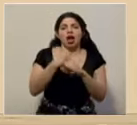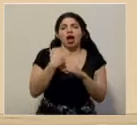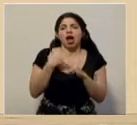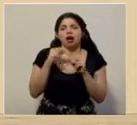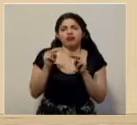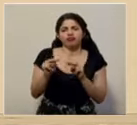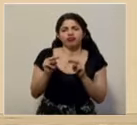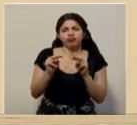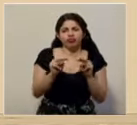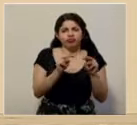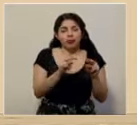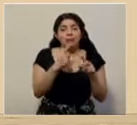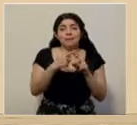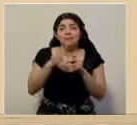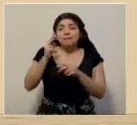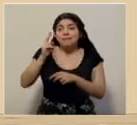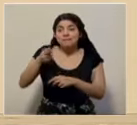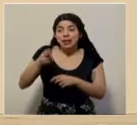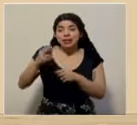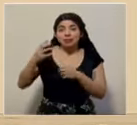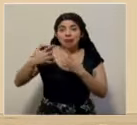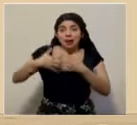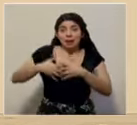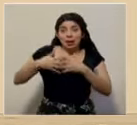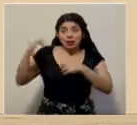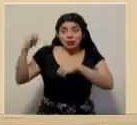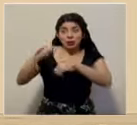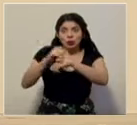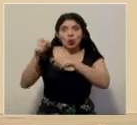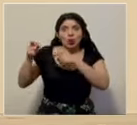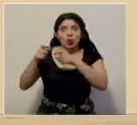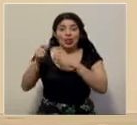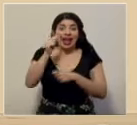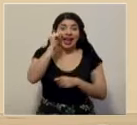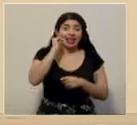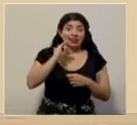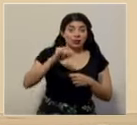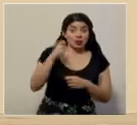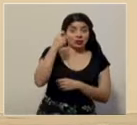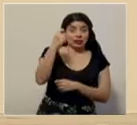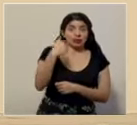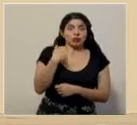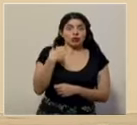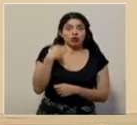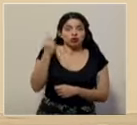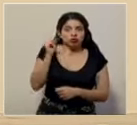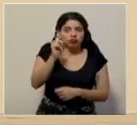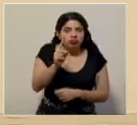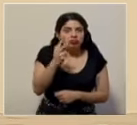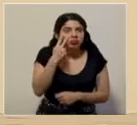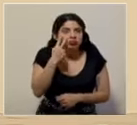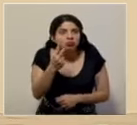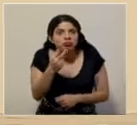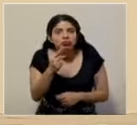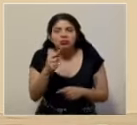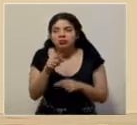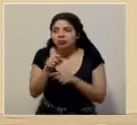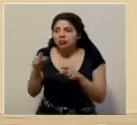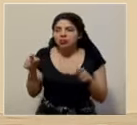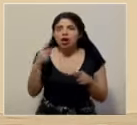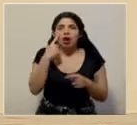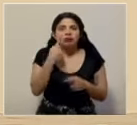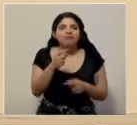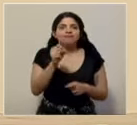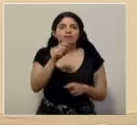y controles en la aerolínea. Y en el caso del Juan Santa María, ayer yo personalmente constaté que el cumplimiento